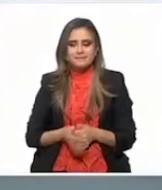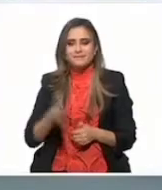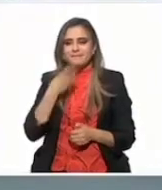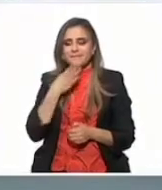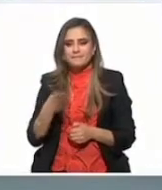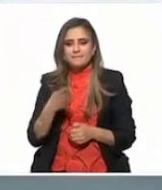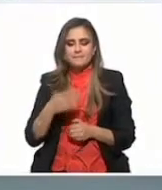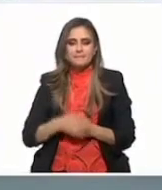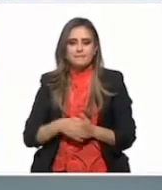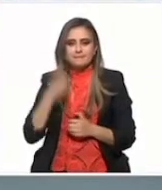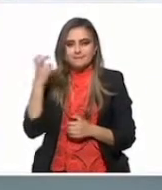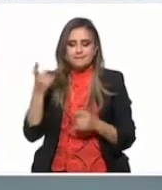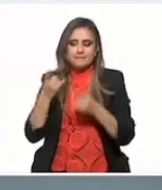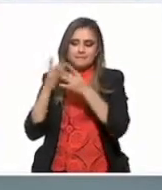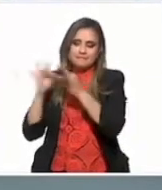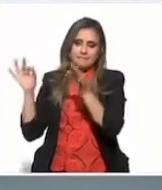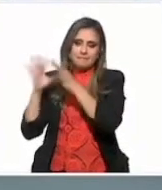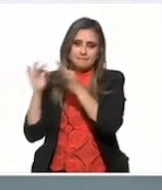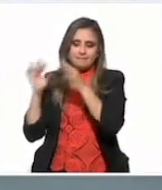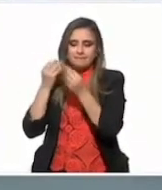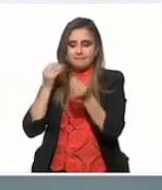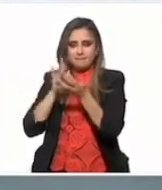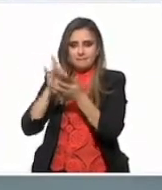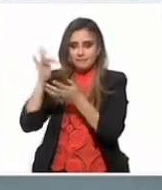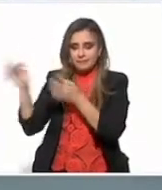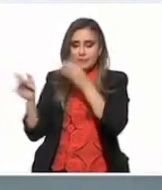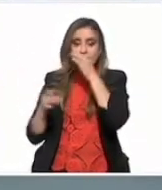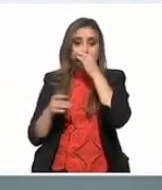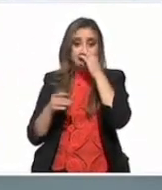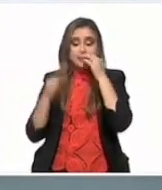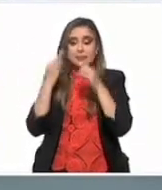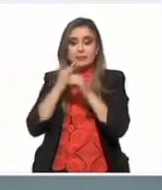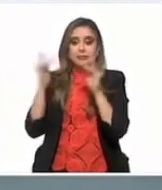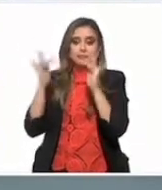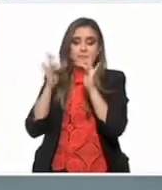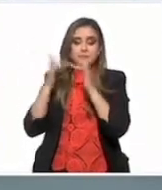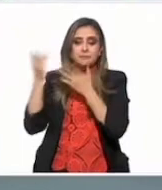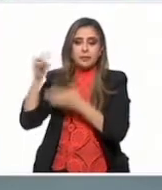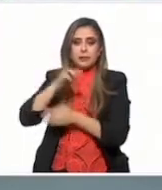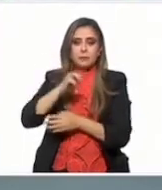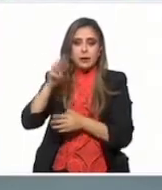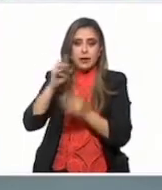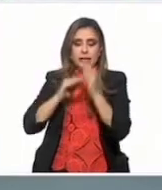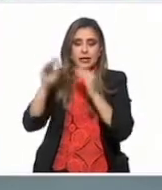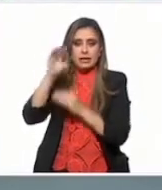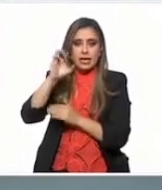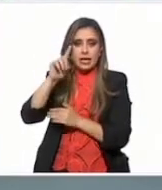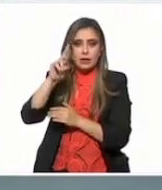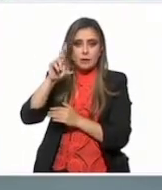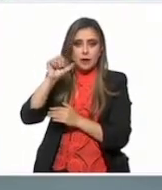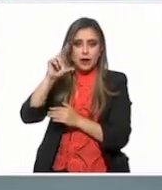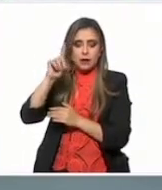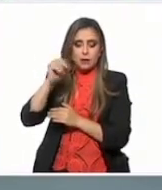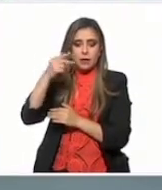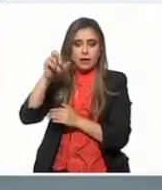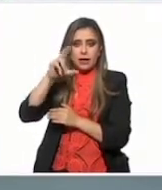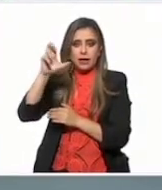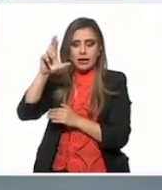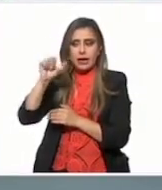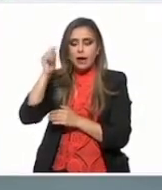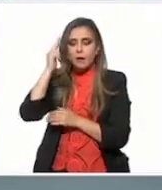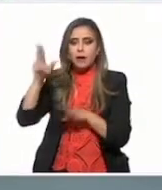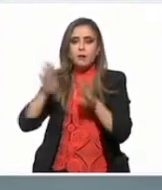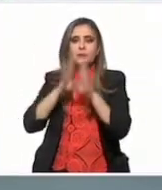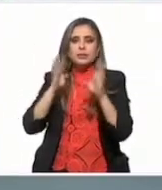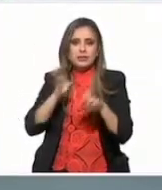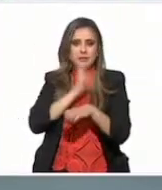están sus testimonios los agradecemos y nos vamos a enlazar ahora con el maestro eduardo herrera eduardo cómo estás